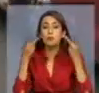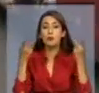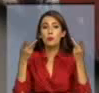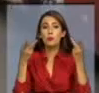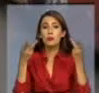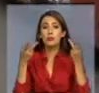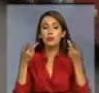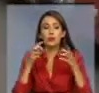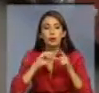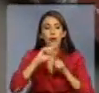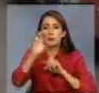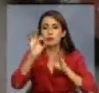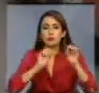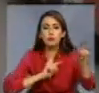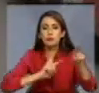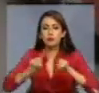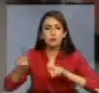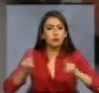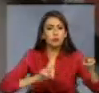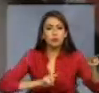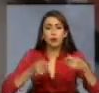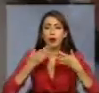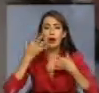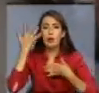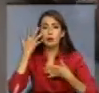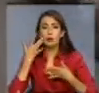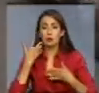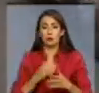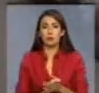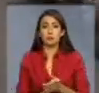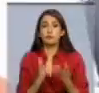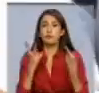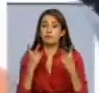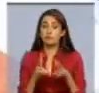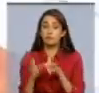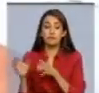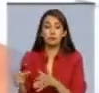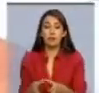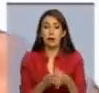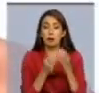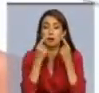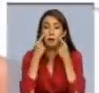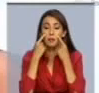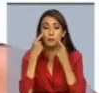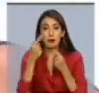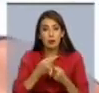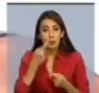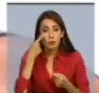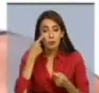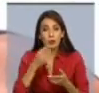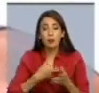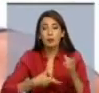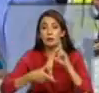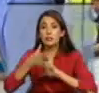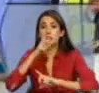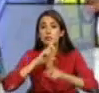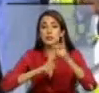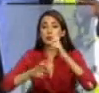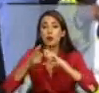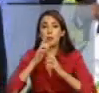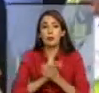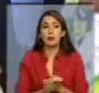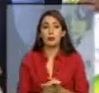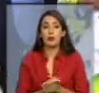desplazarán a distintas ciudades durante los días de asueto, sino también para realizar pruebas de alcoholemia. Aquí para la terminal terrestre tenemos